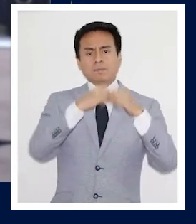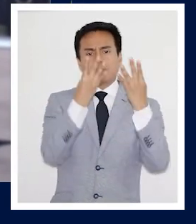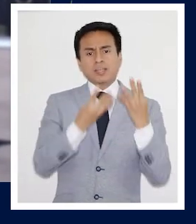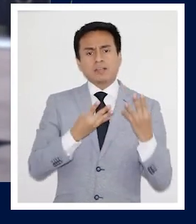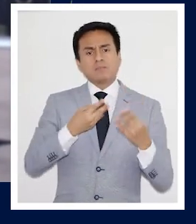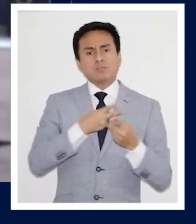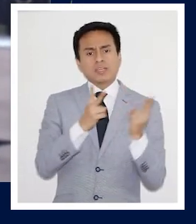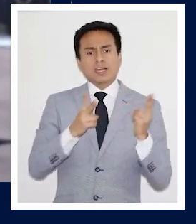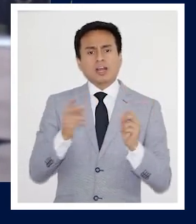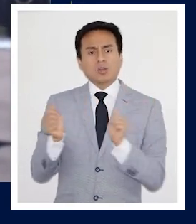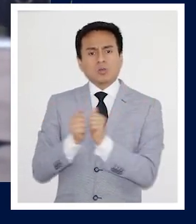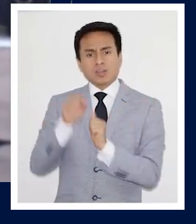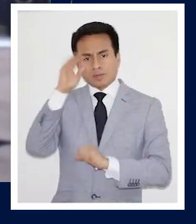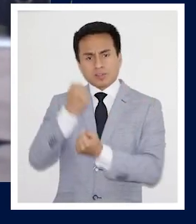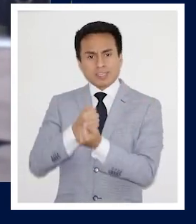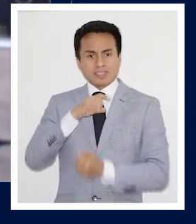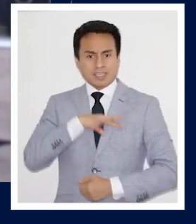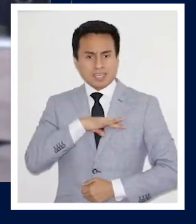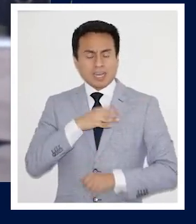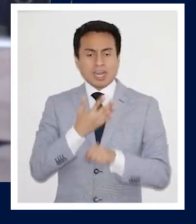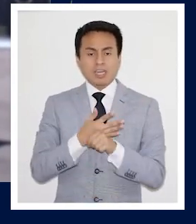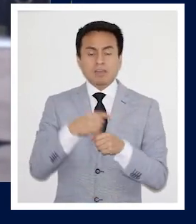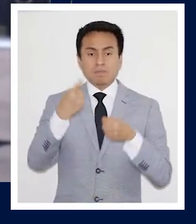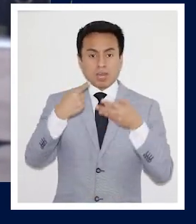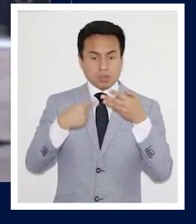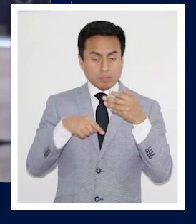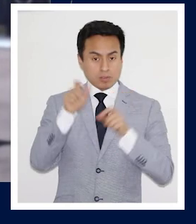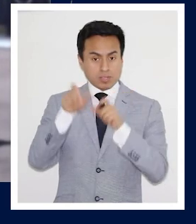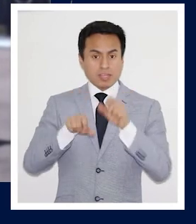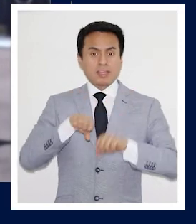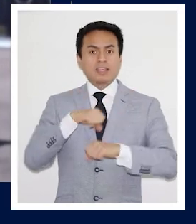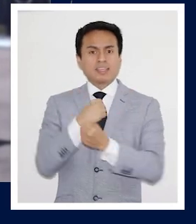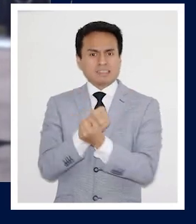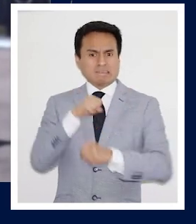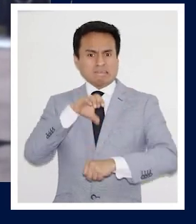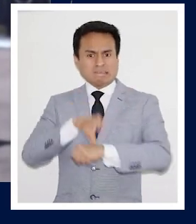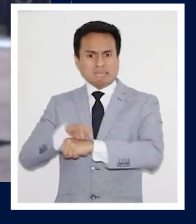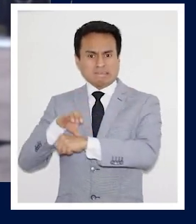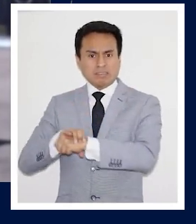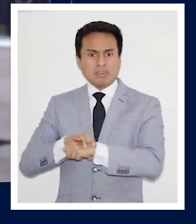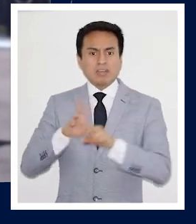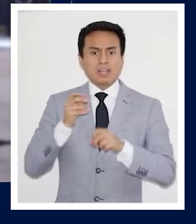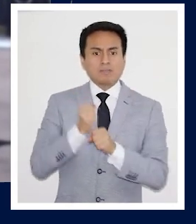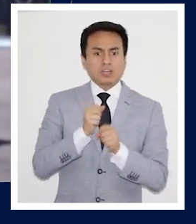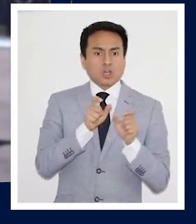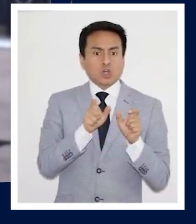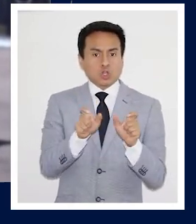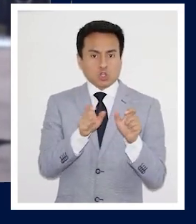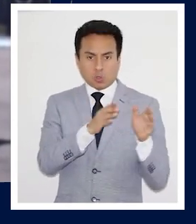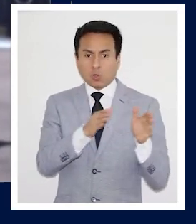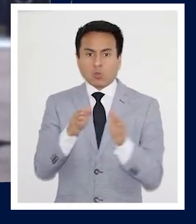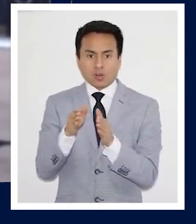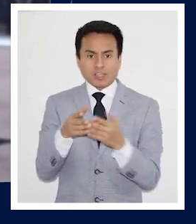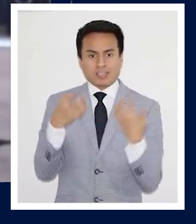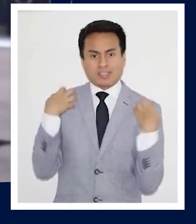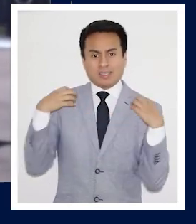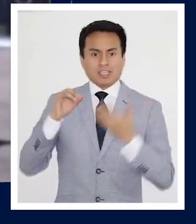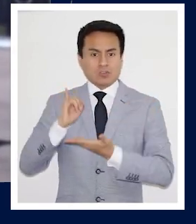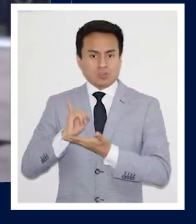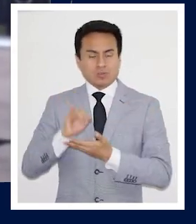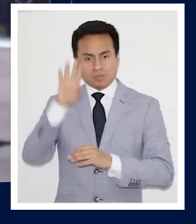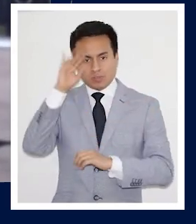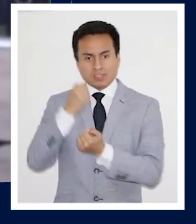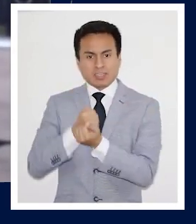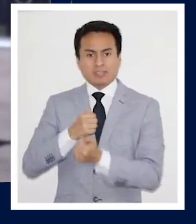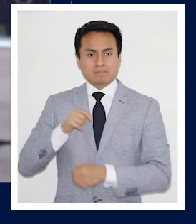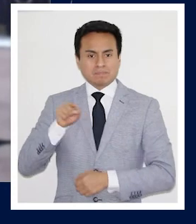Defensoría Penal Pública con Carabineros de Chile, en donde se aloja la mayor cantidad de las personas detenidas a partir de las labores de control del orden que tiene